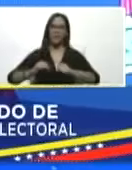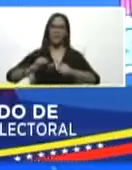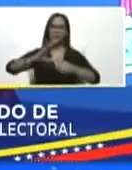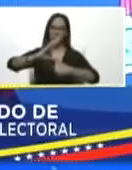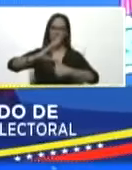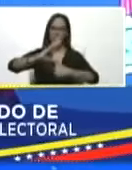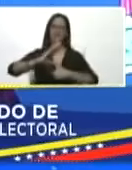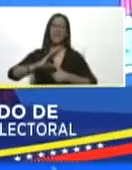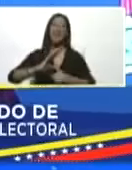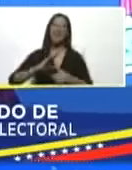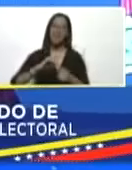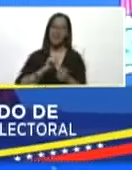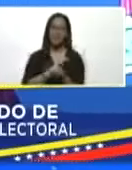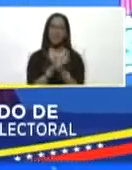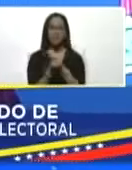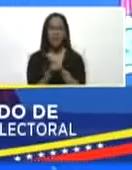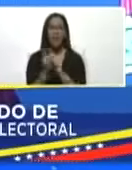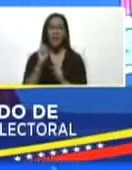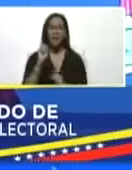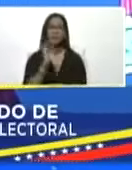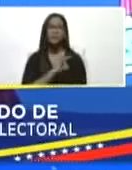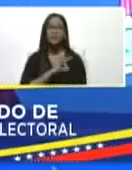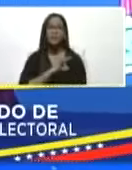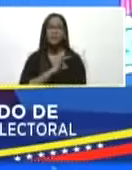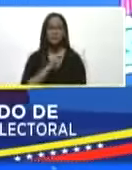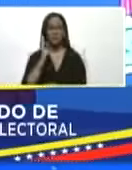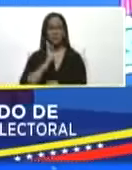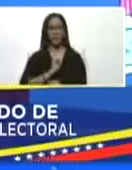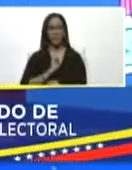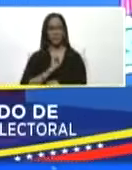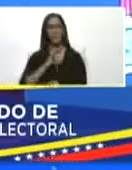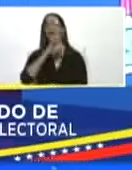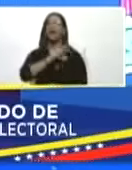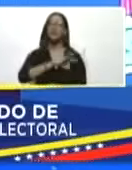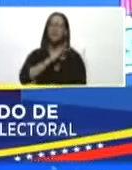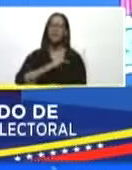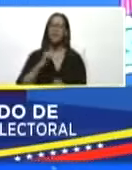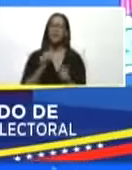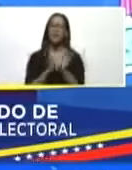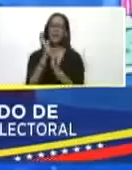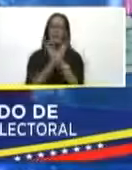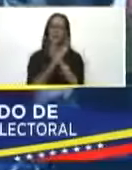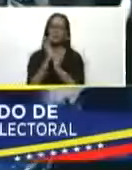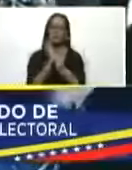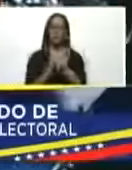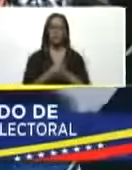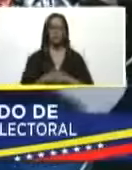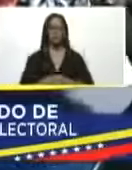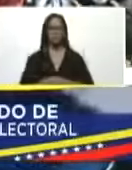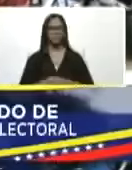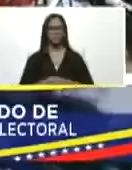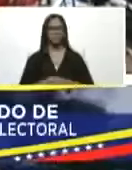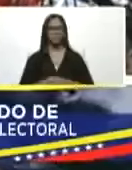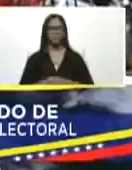la transición al socialismo bolivariano, al socialismo cristiano.